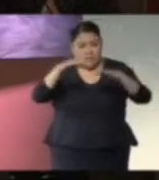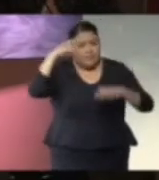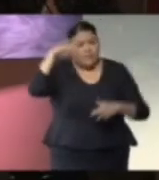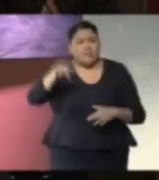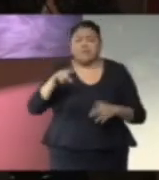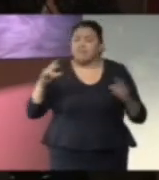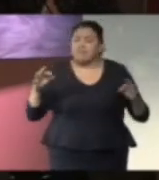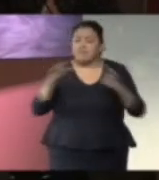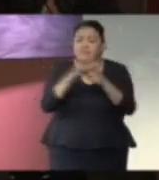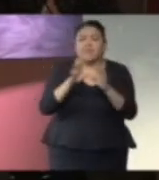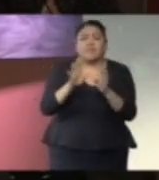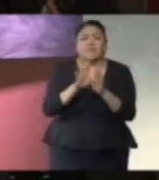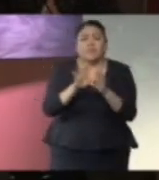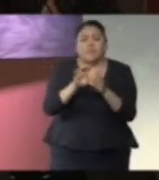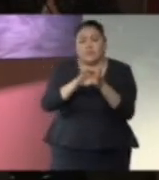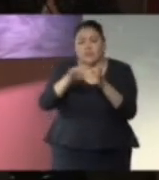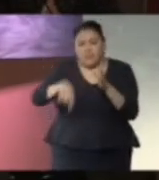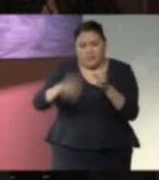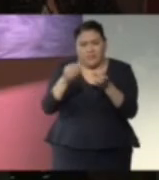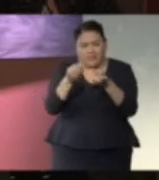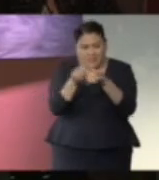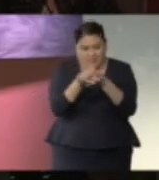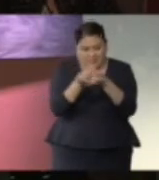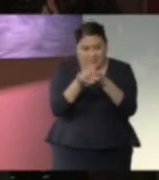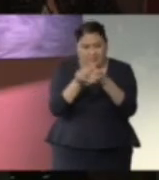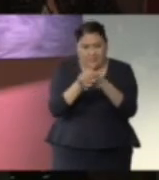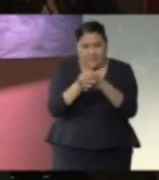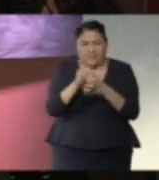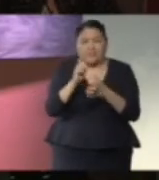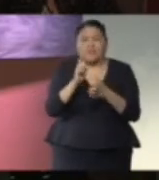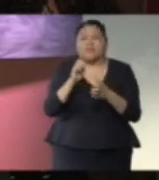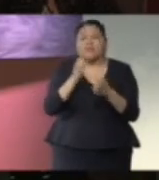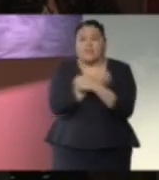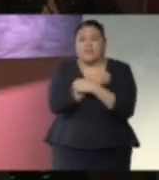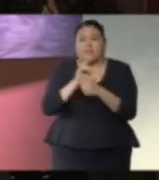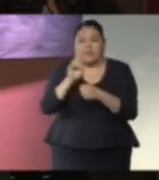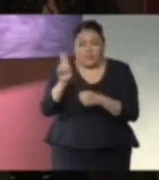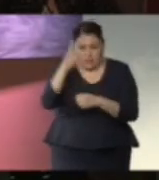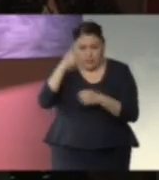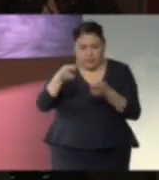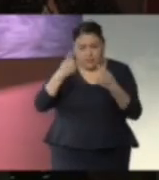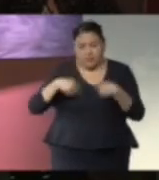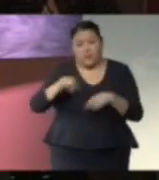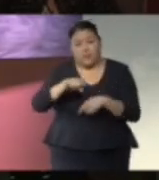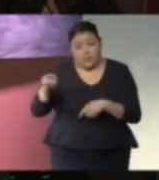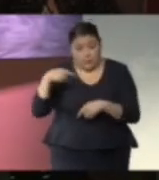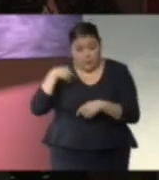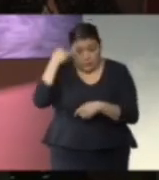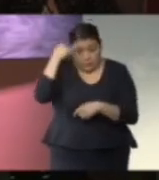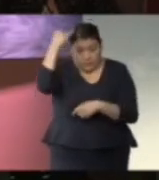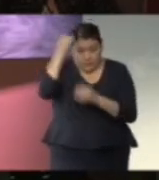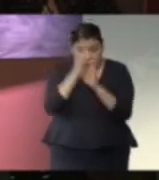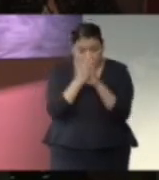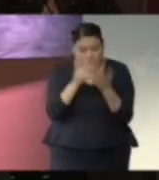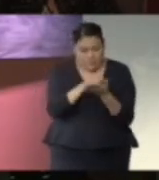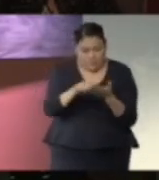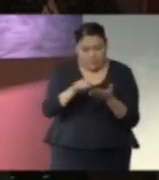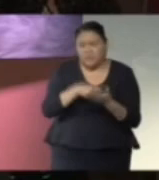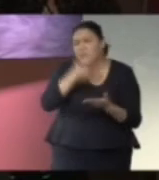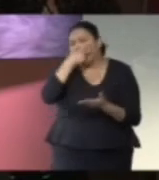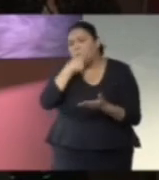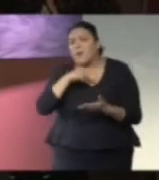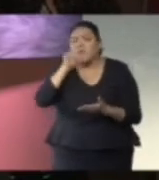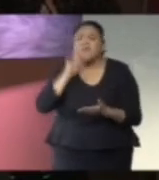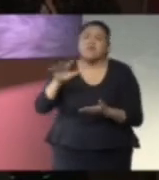sexos en los espacios de la educación superior, y es coautora del libro Presencia de Mujeres y Hombres en la UNAM, una